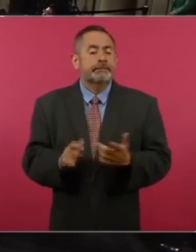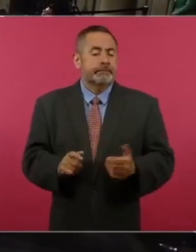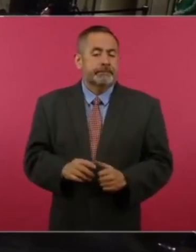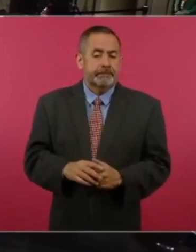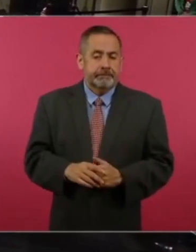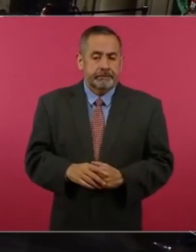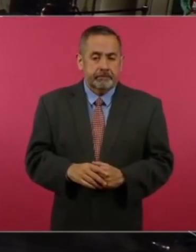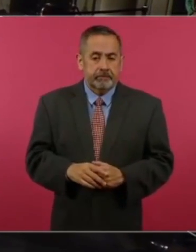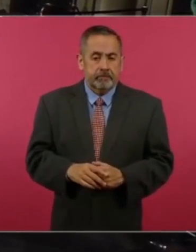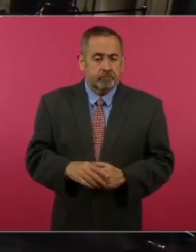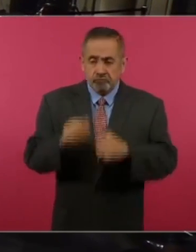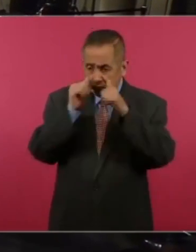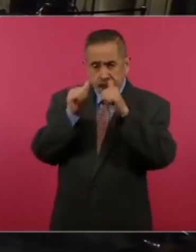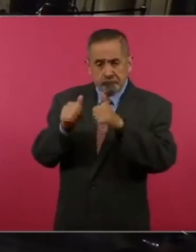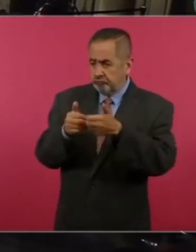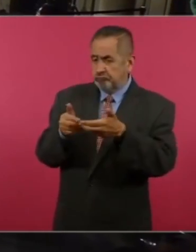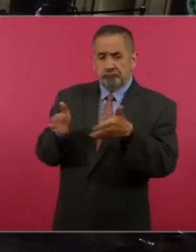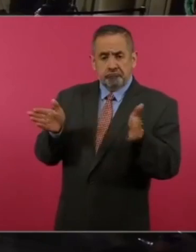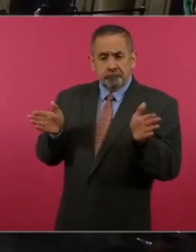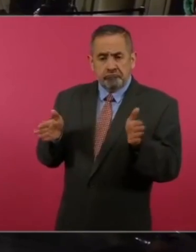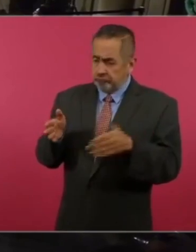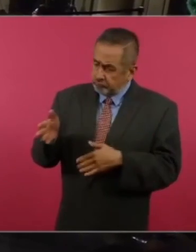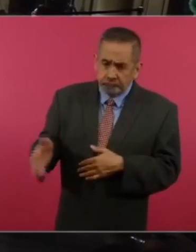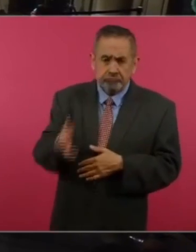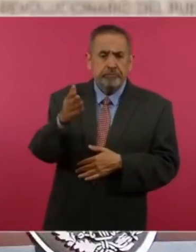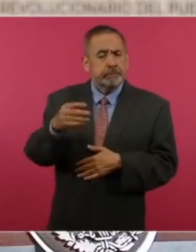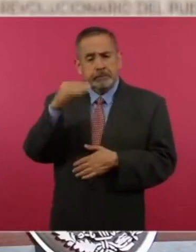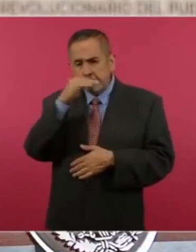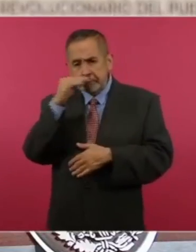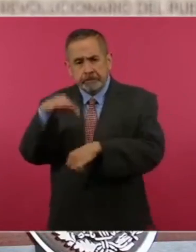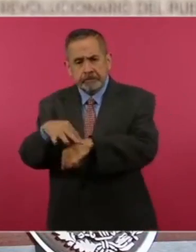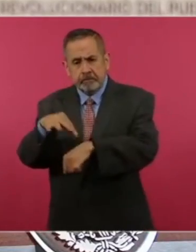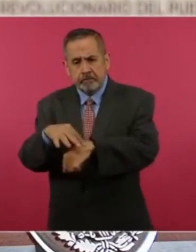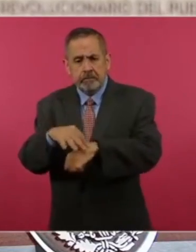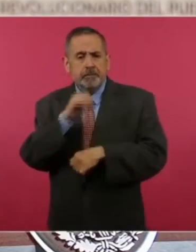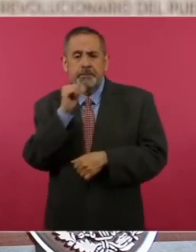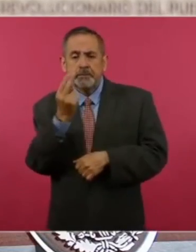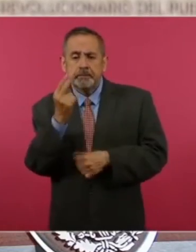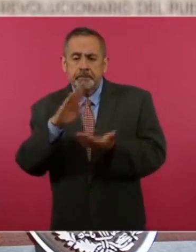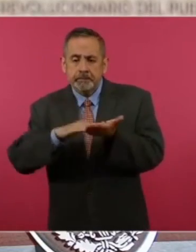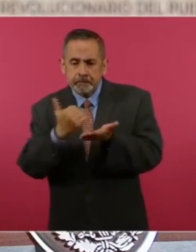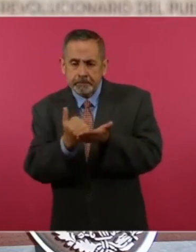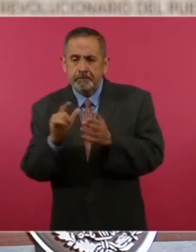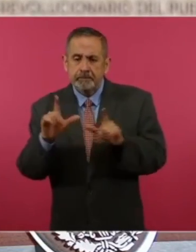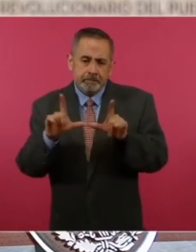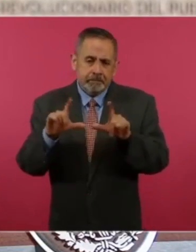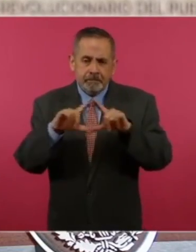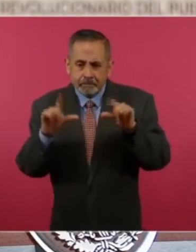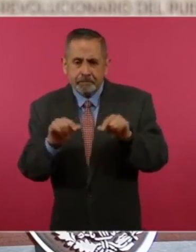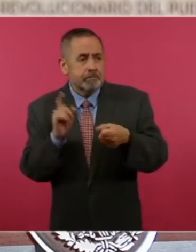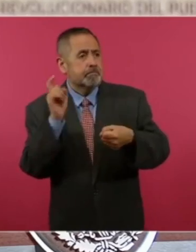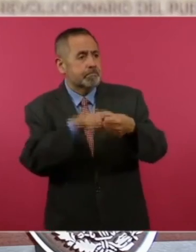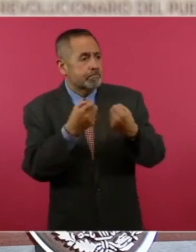es atención médica gratuita. Ya no se necesita ningún tipo de